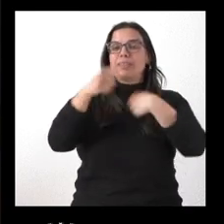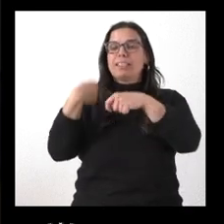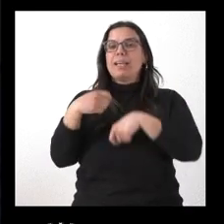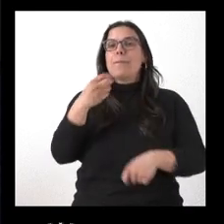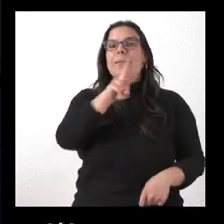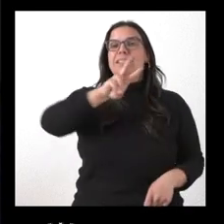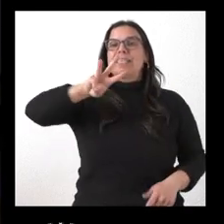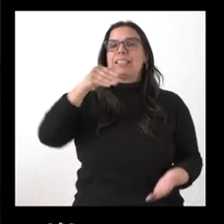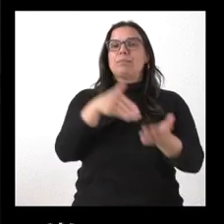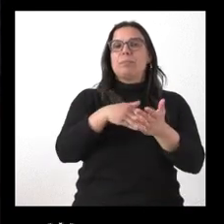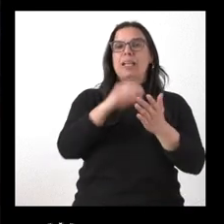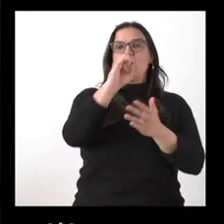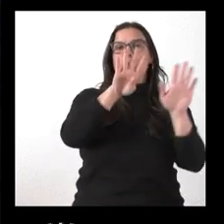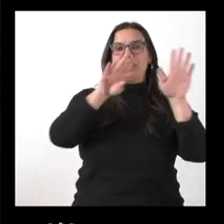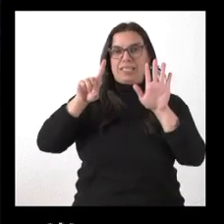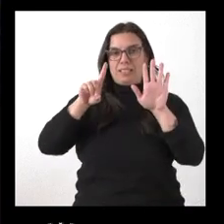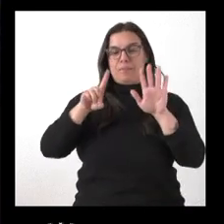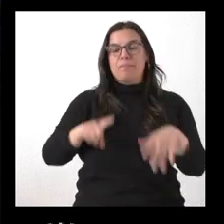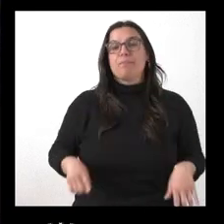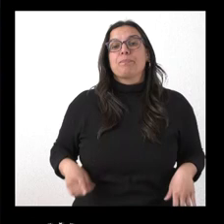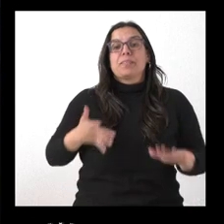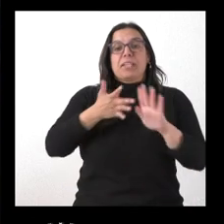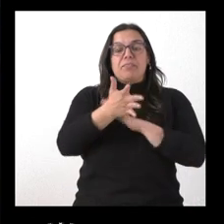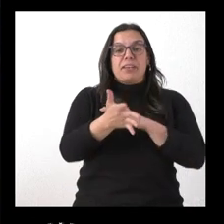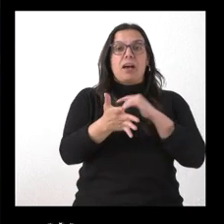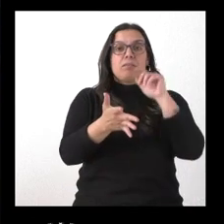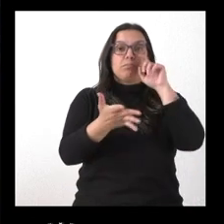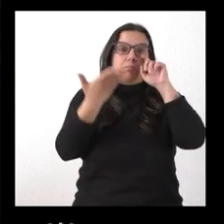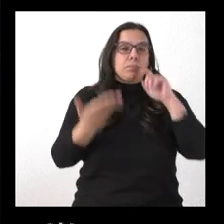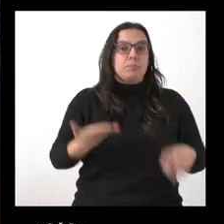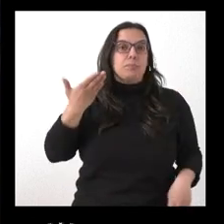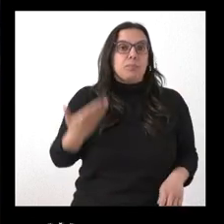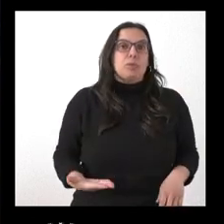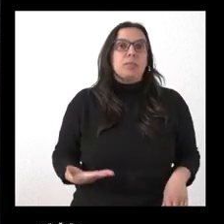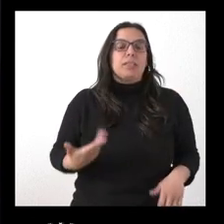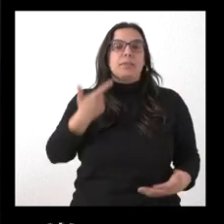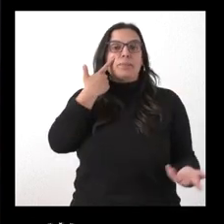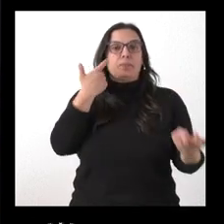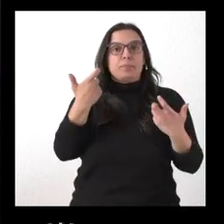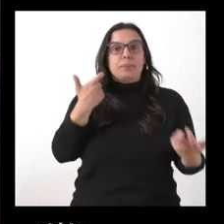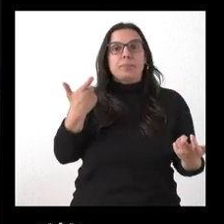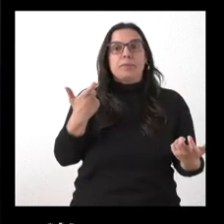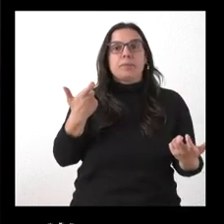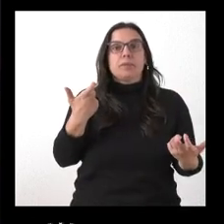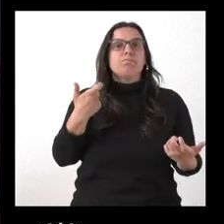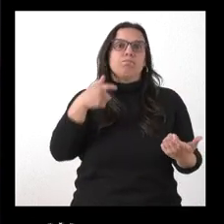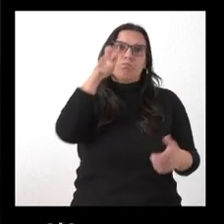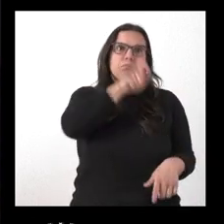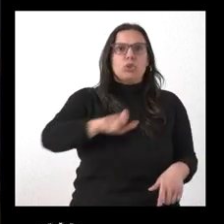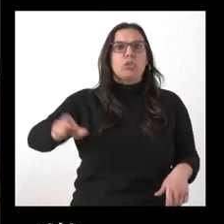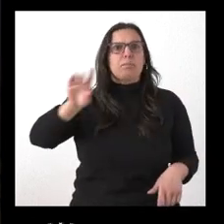23.096 bonos y por tanto es importante señalar que son muchas las personas